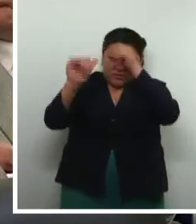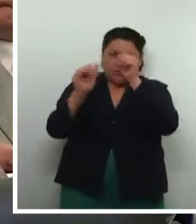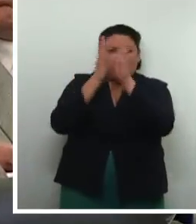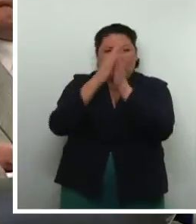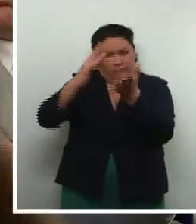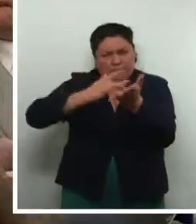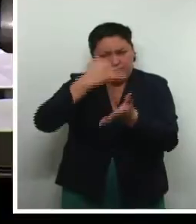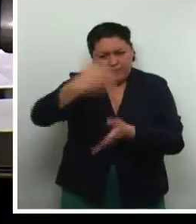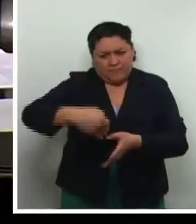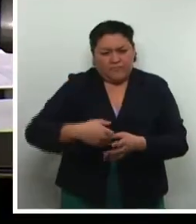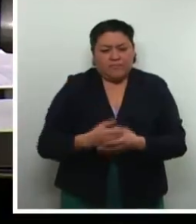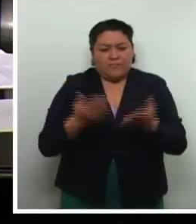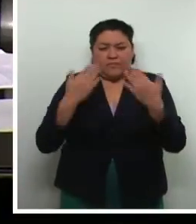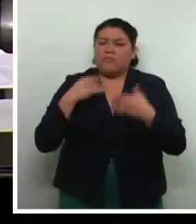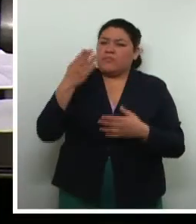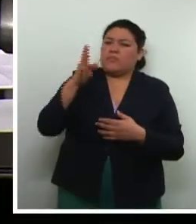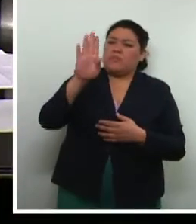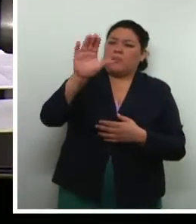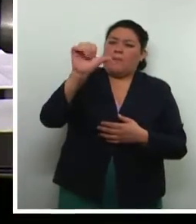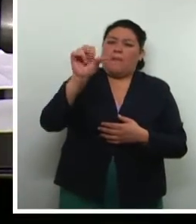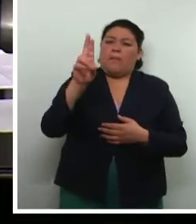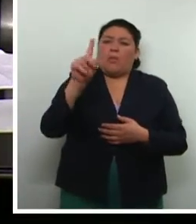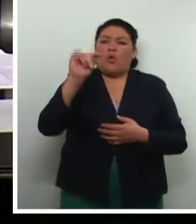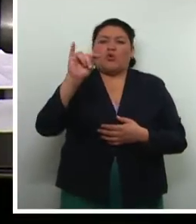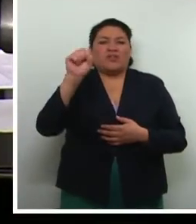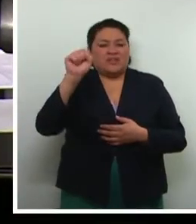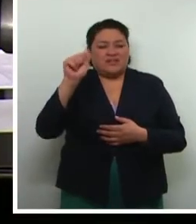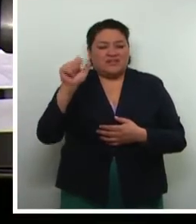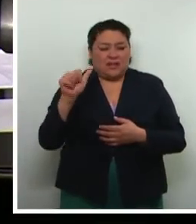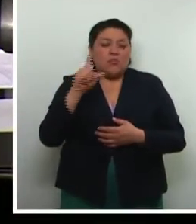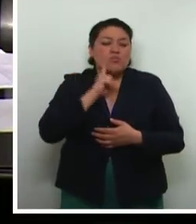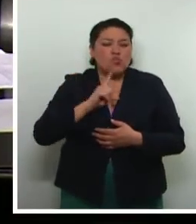gracias. Diputado Bautista.